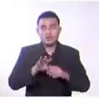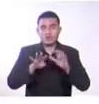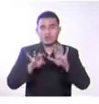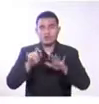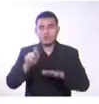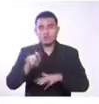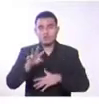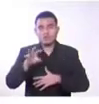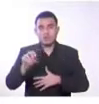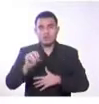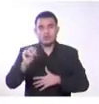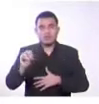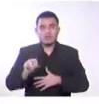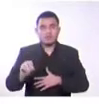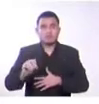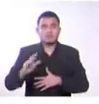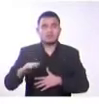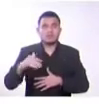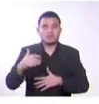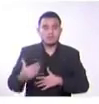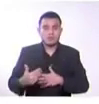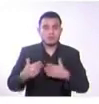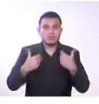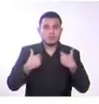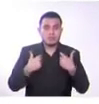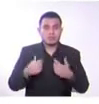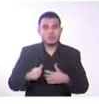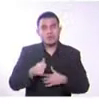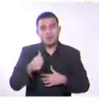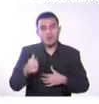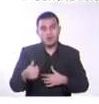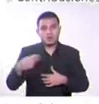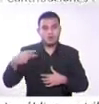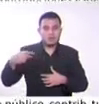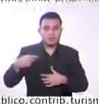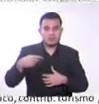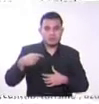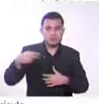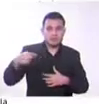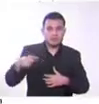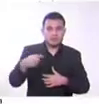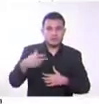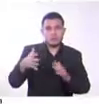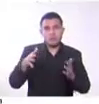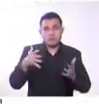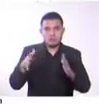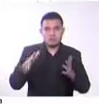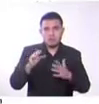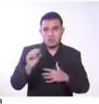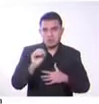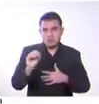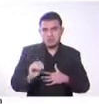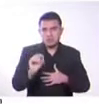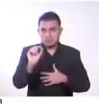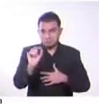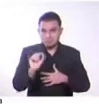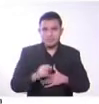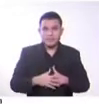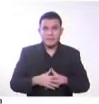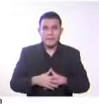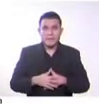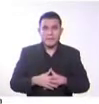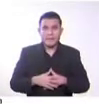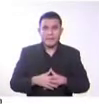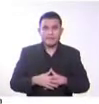39.40%. Luego tenemos otro tipo de recaudación que tienen unos porcentajes bastante menores,